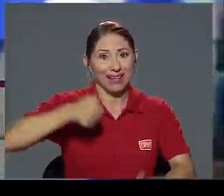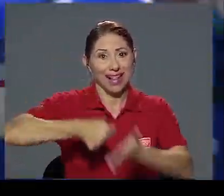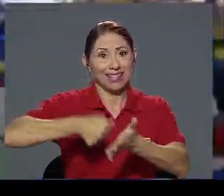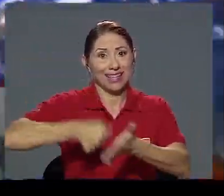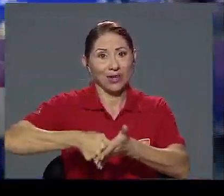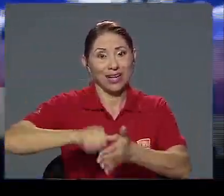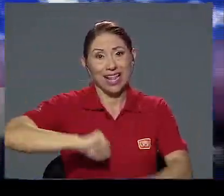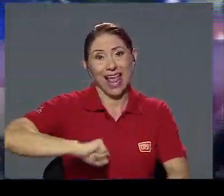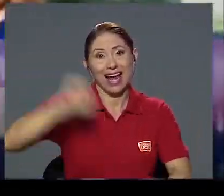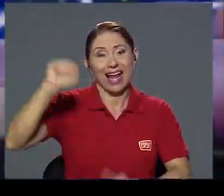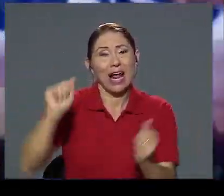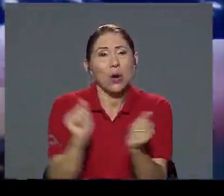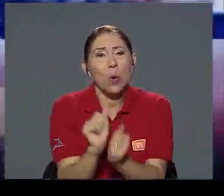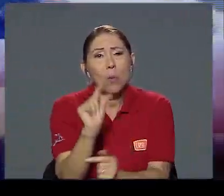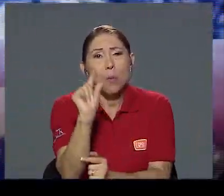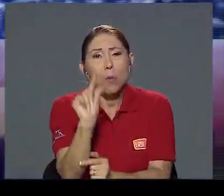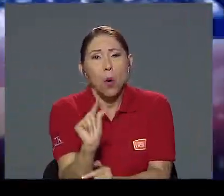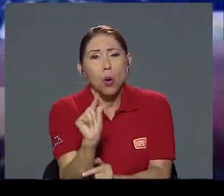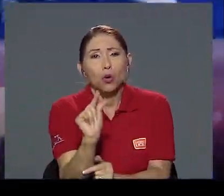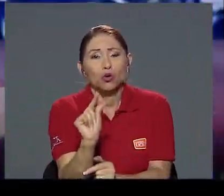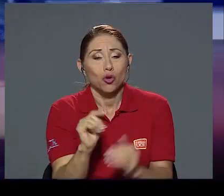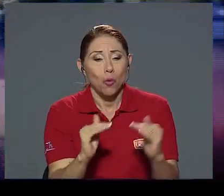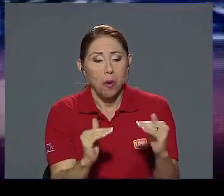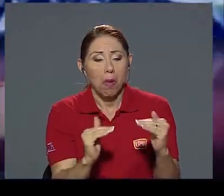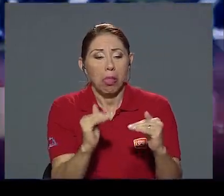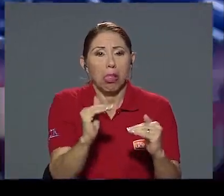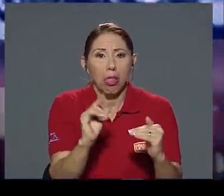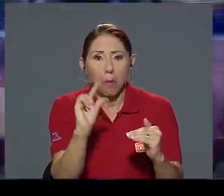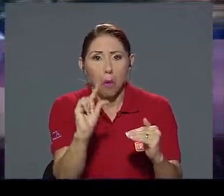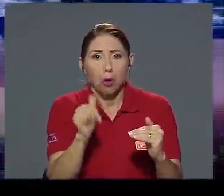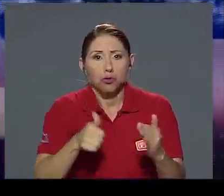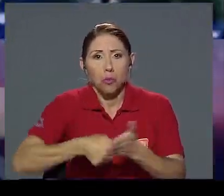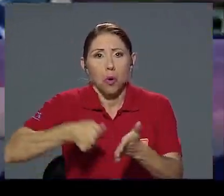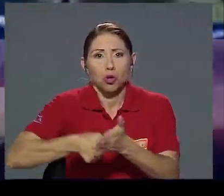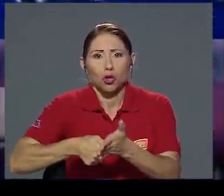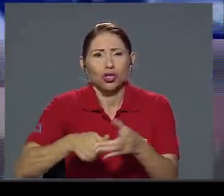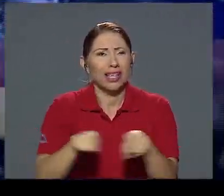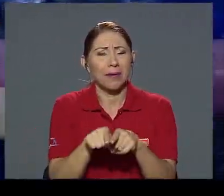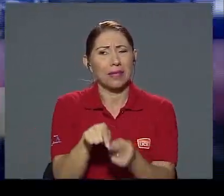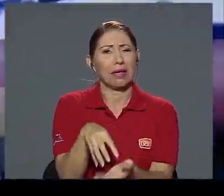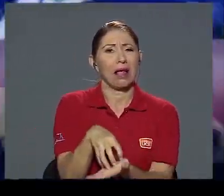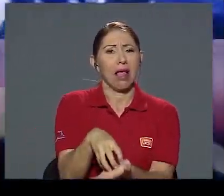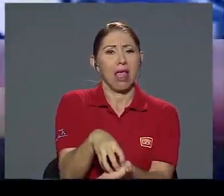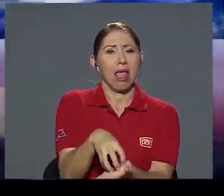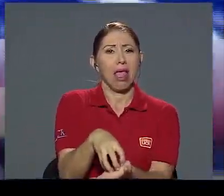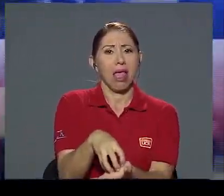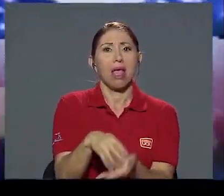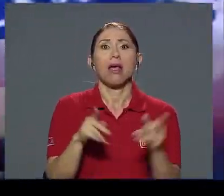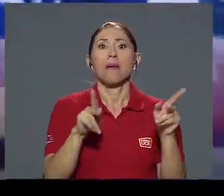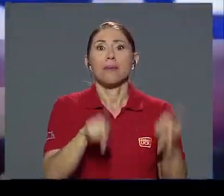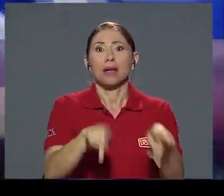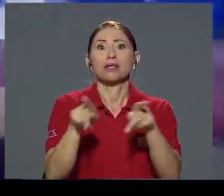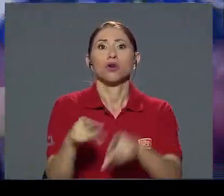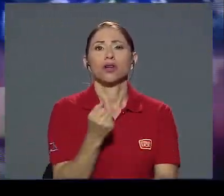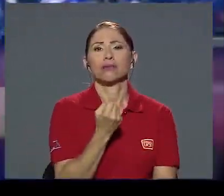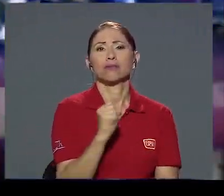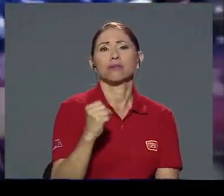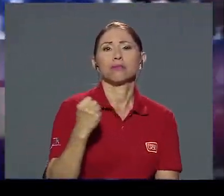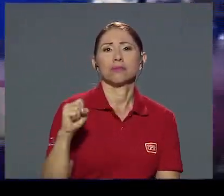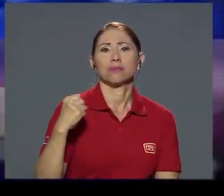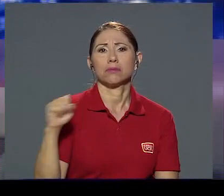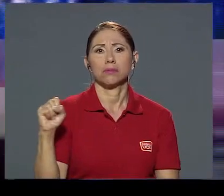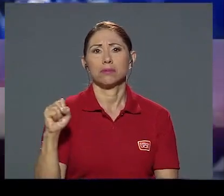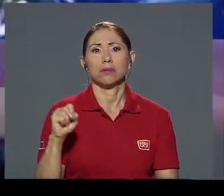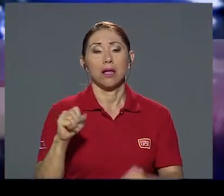la gana por muy pocos votos y con una elección sumamente cuestionada, lo que generó resistencias y mantiene una